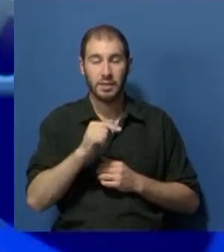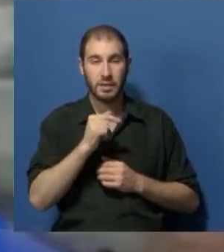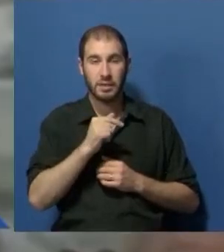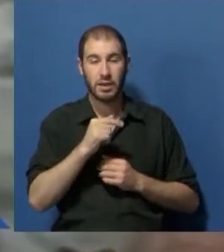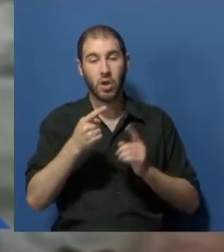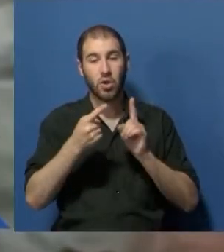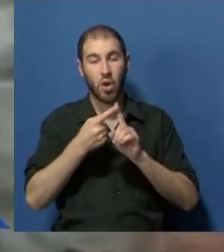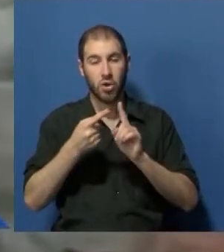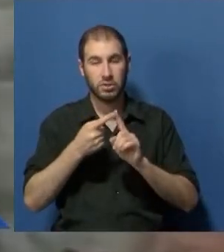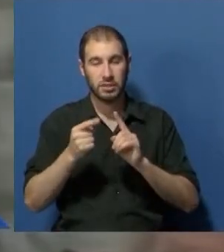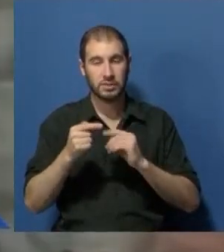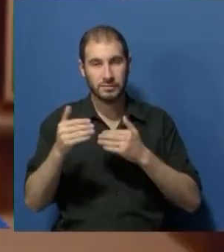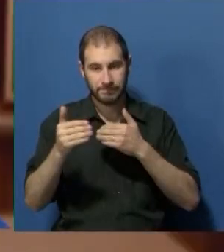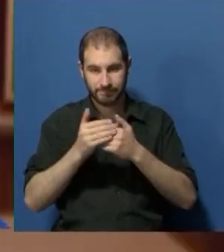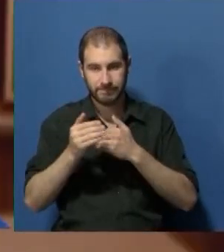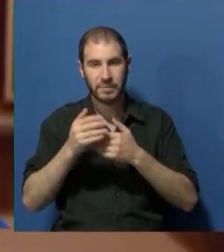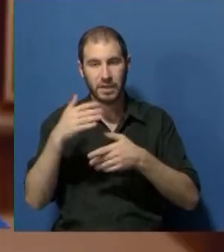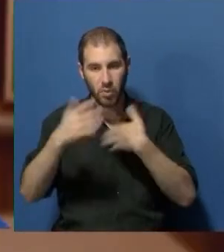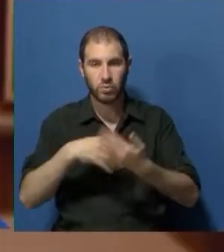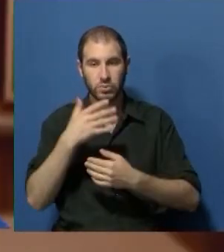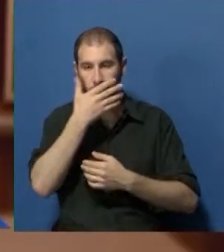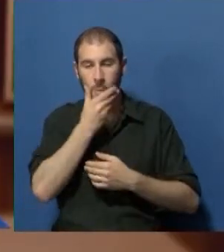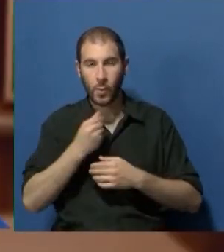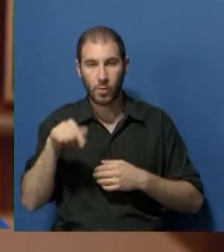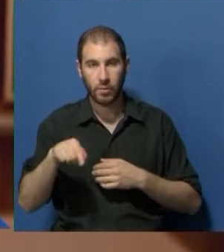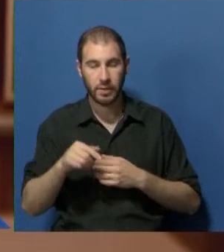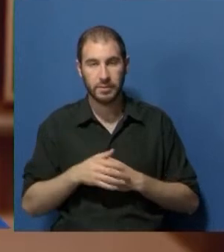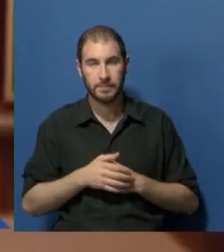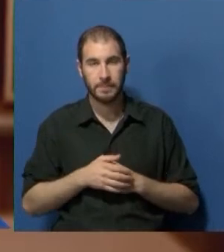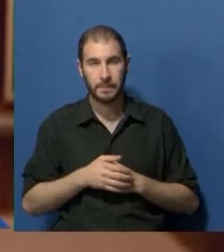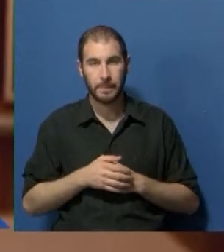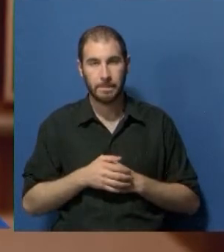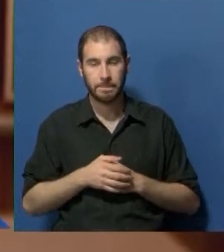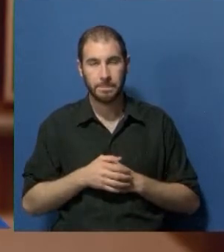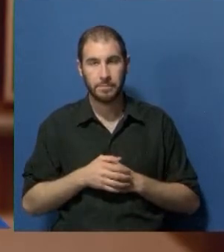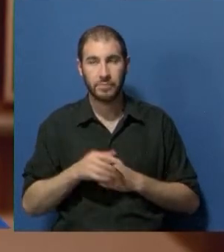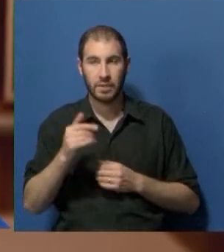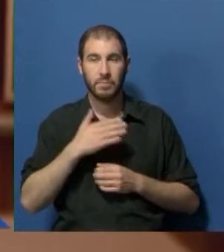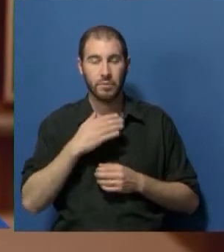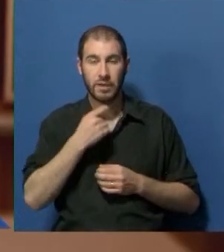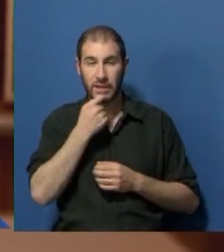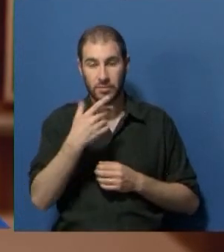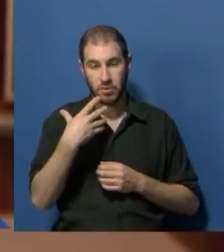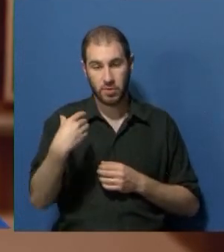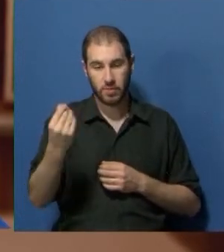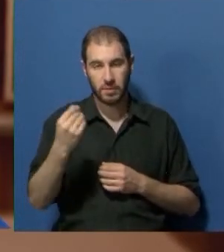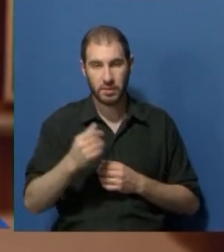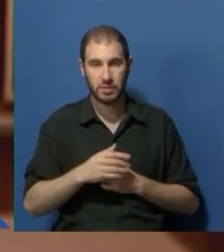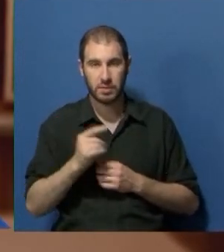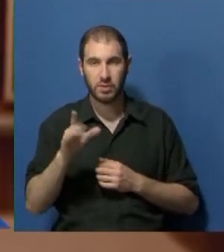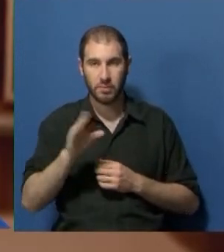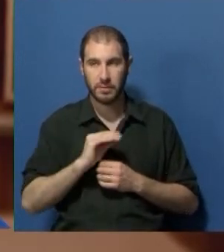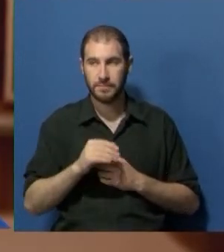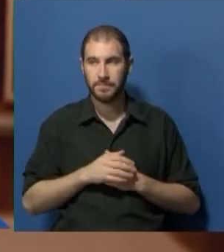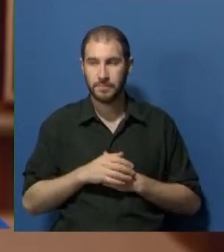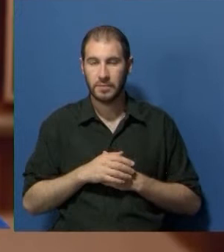en contacto de cerca con la Revolución Cubana, que para él era uno de sus ejemplos, digamos, de sus modelos a seguir.